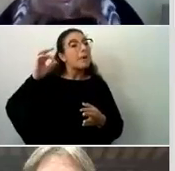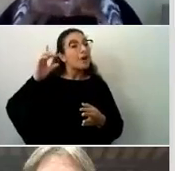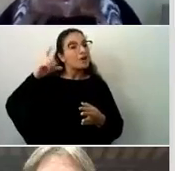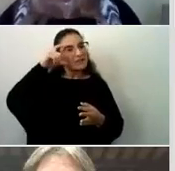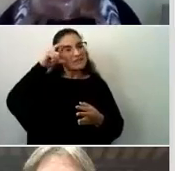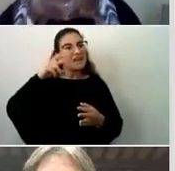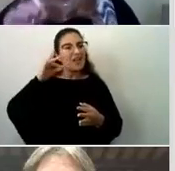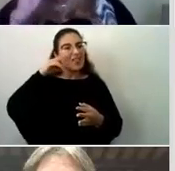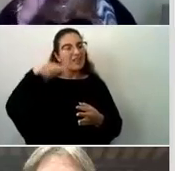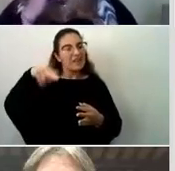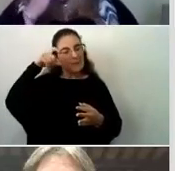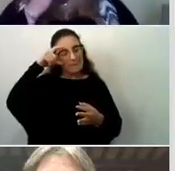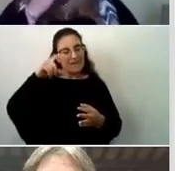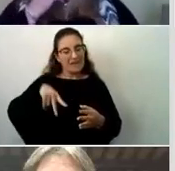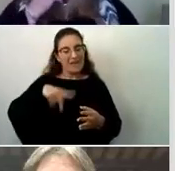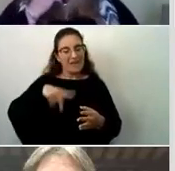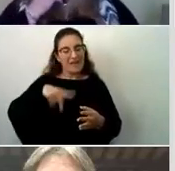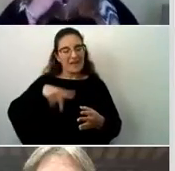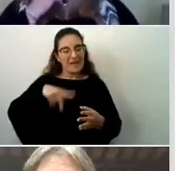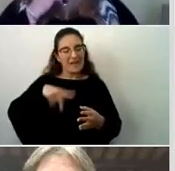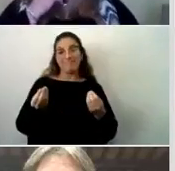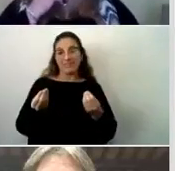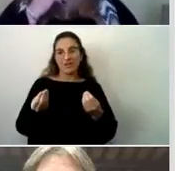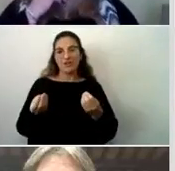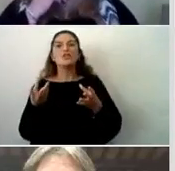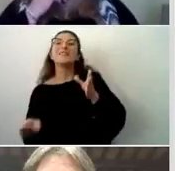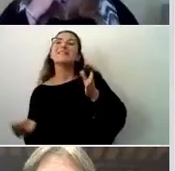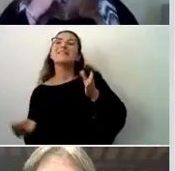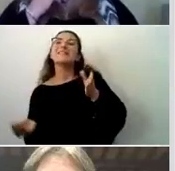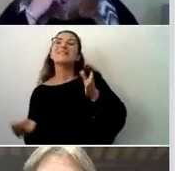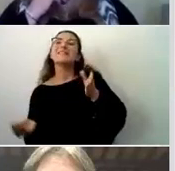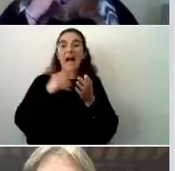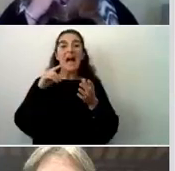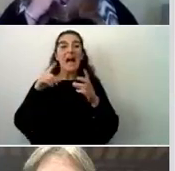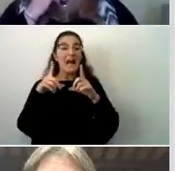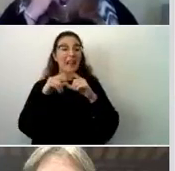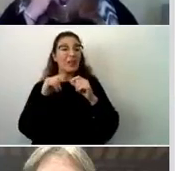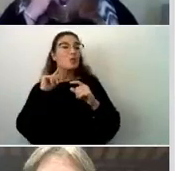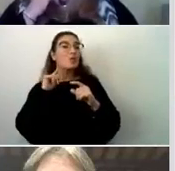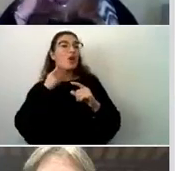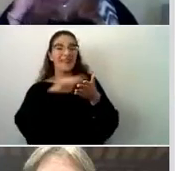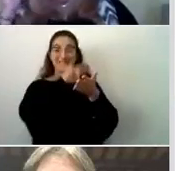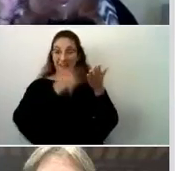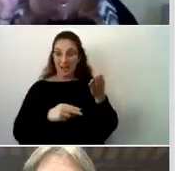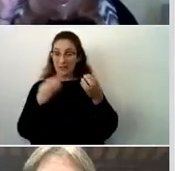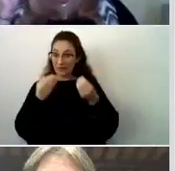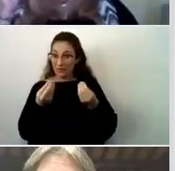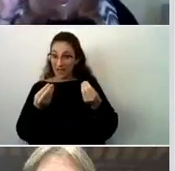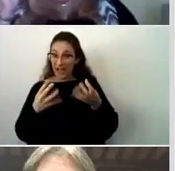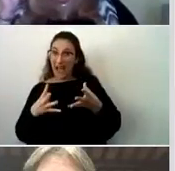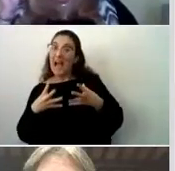aplicar en cada caso es el artículo 13 de la convención que permite el ajuste del